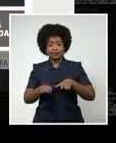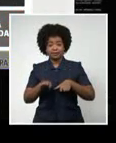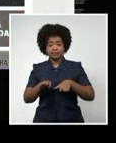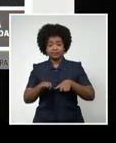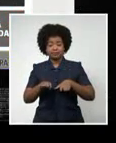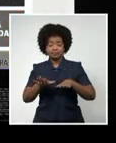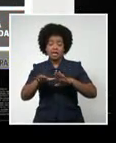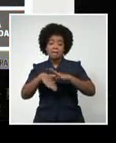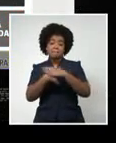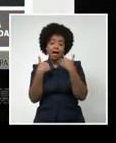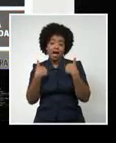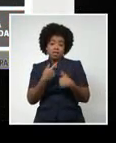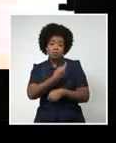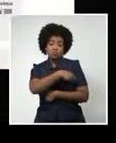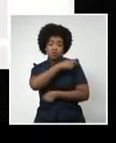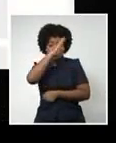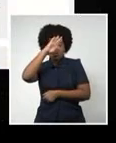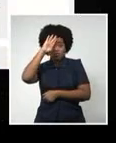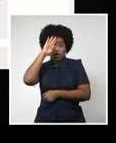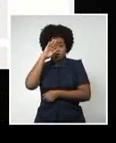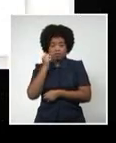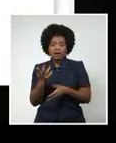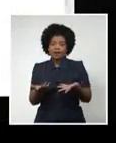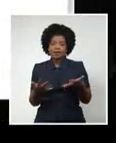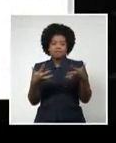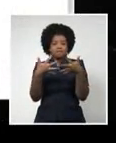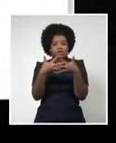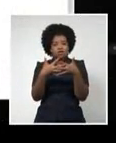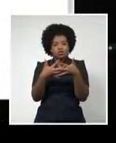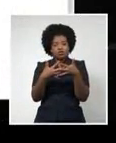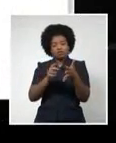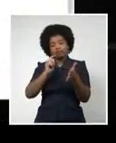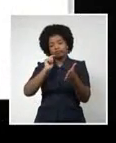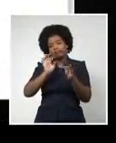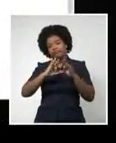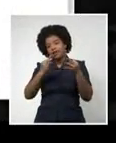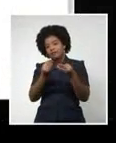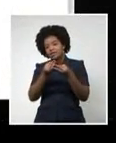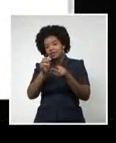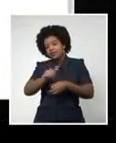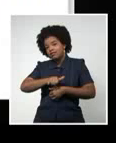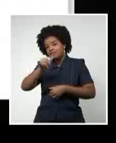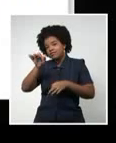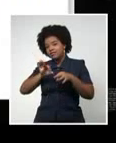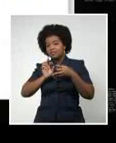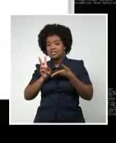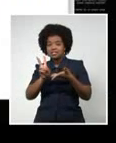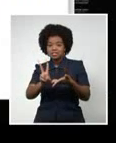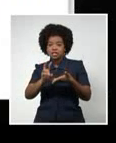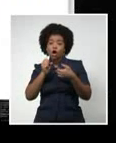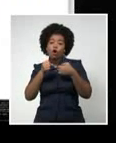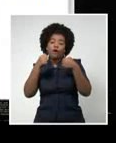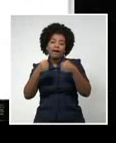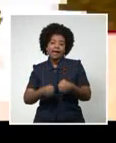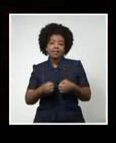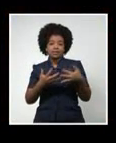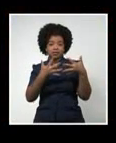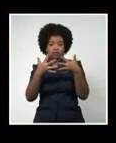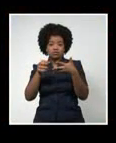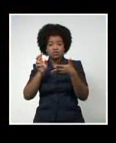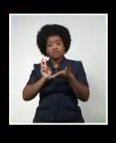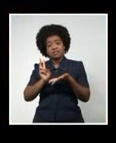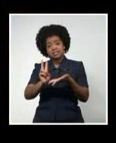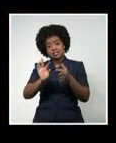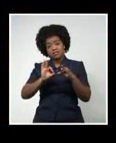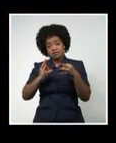despreciable de la población cubana para sus vínculos con sus familiares y sus allegados en los Estados Unidos o para emigrar, por ejemplo.